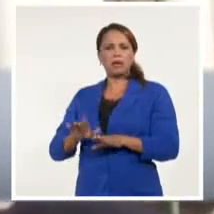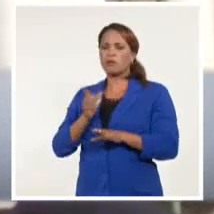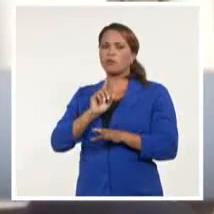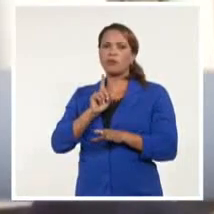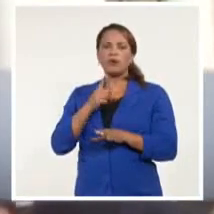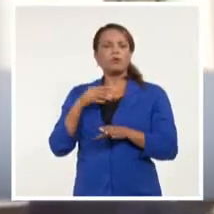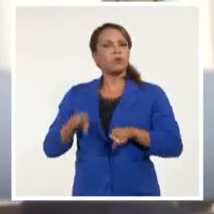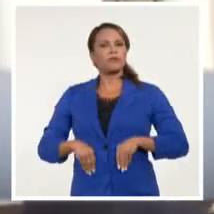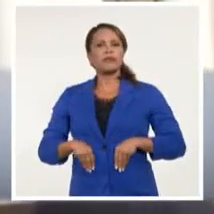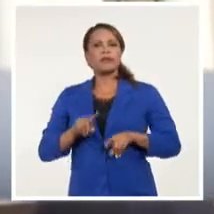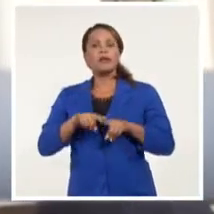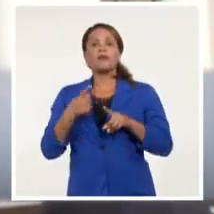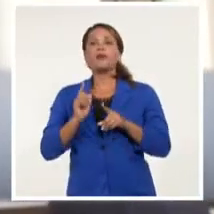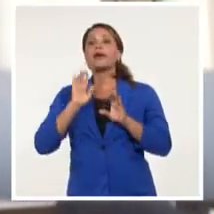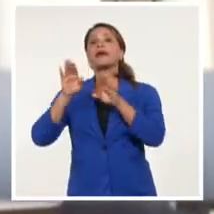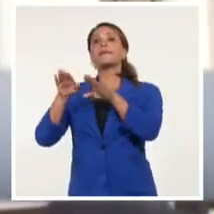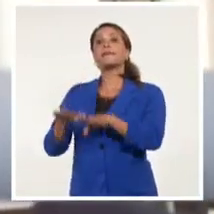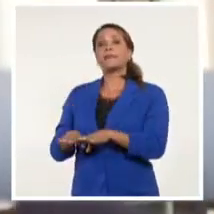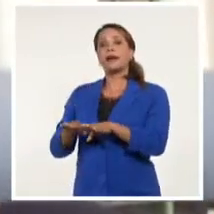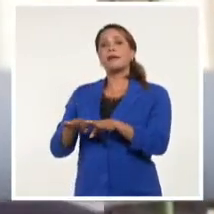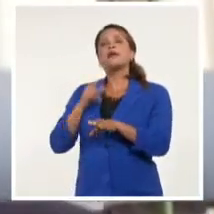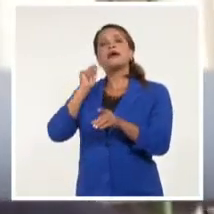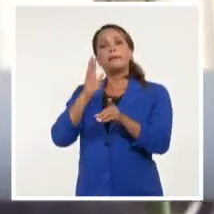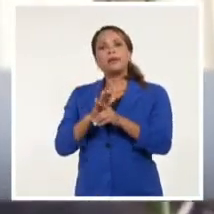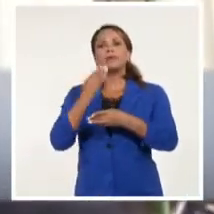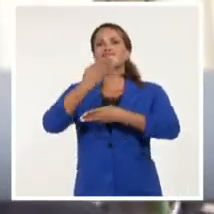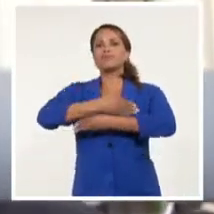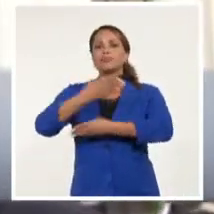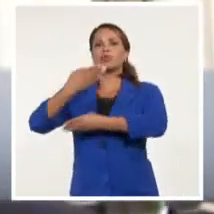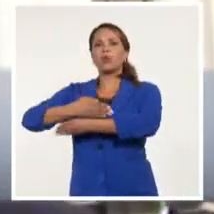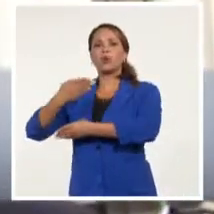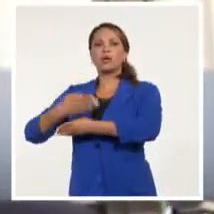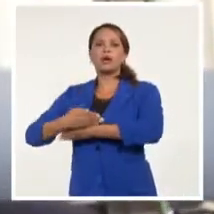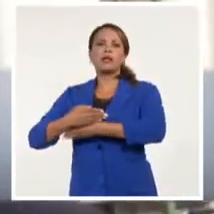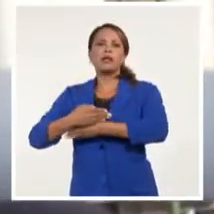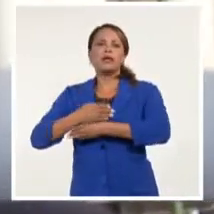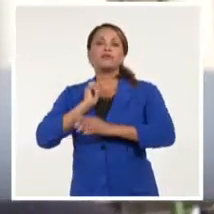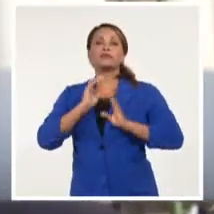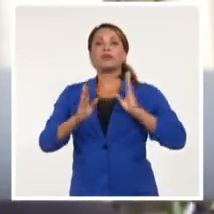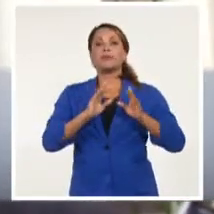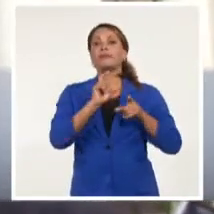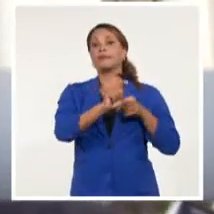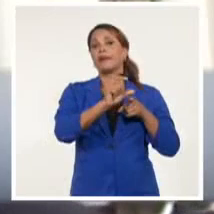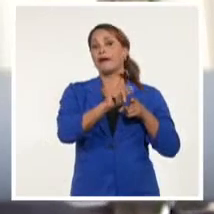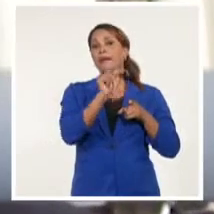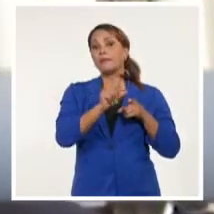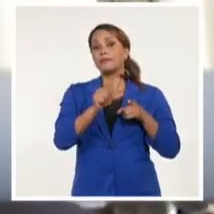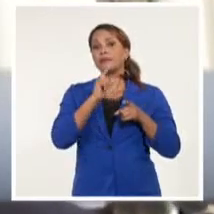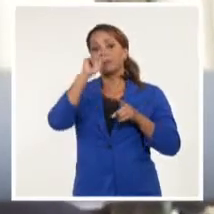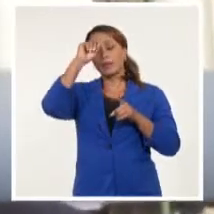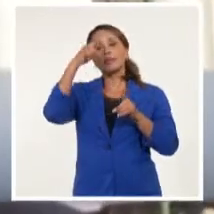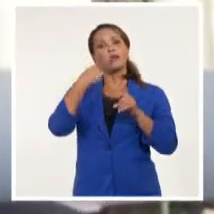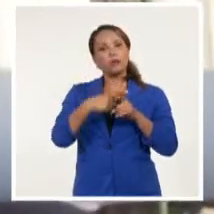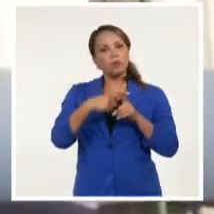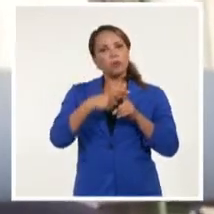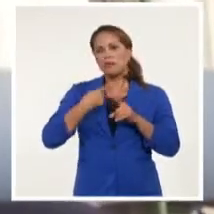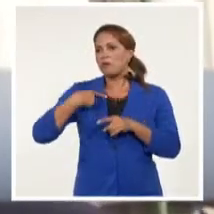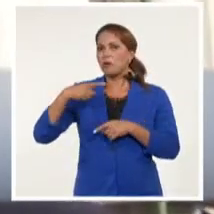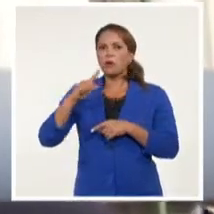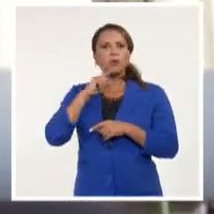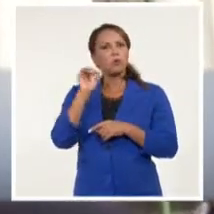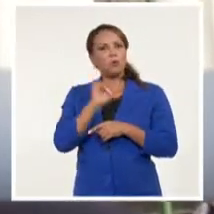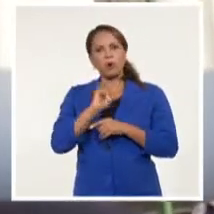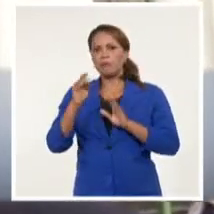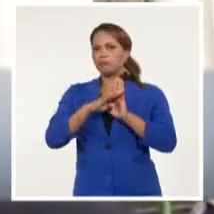porque a título de paro ellos empiezan a hacer bloqueos, ¿no? Entonces el sector campesino en Santa Cruz va a tomar